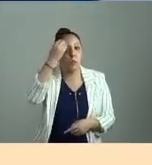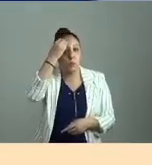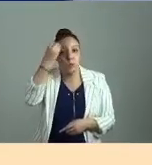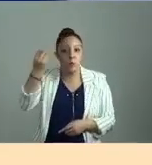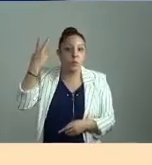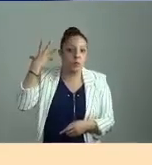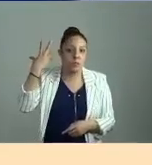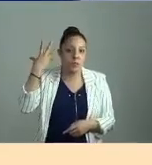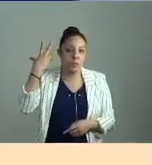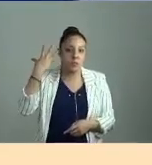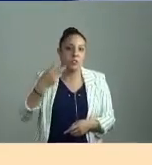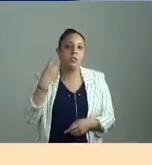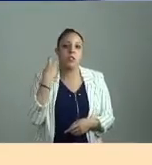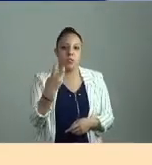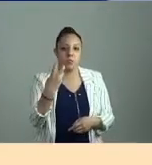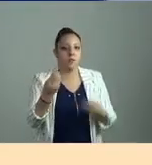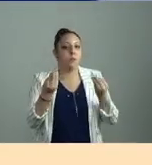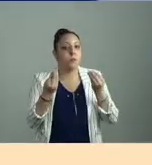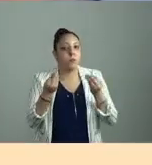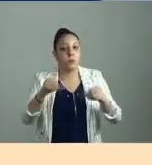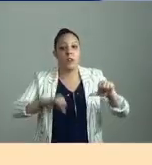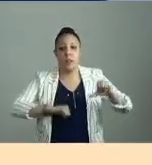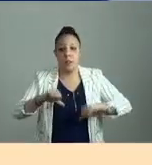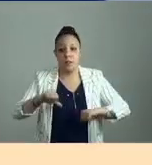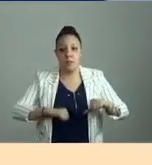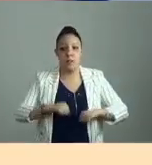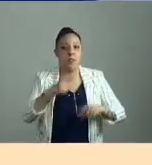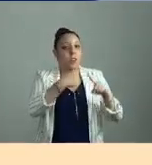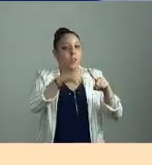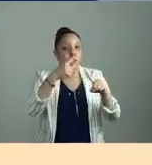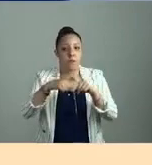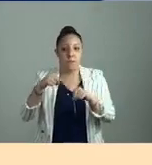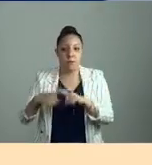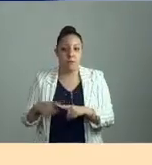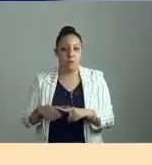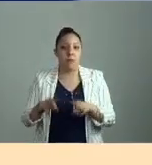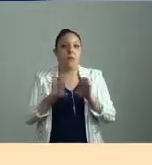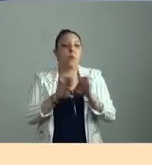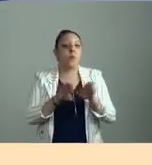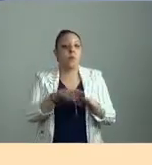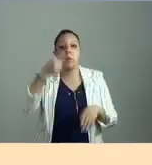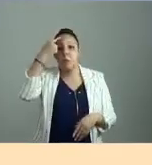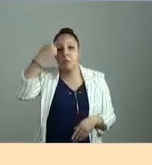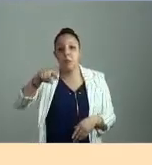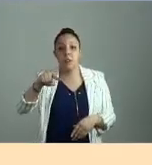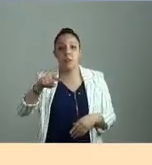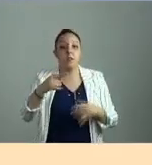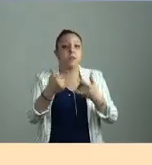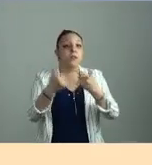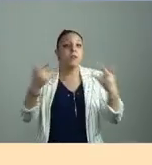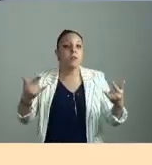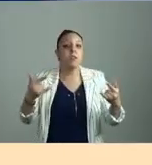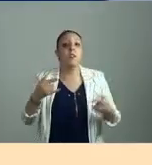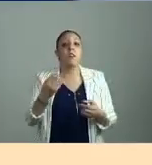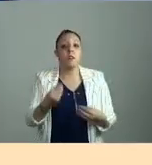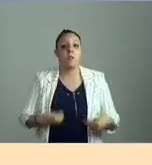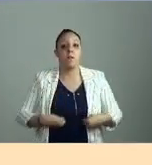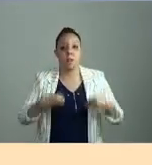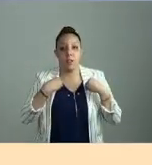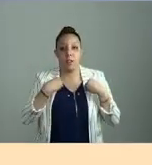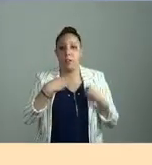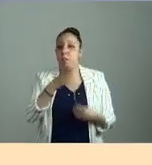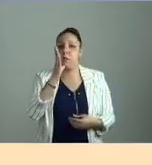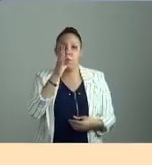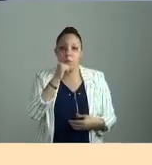las actividades no que son parte central de la reproducción de la vida no se puede mecanizar podemos